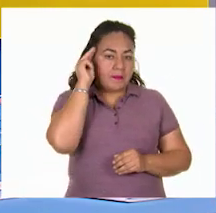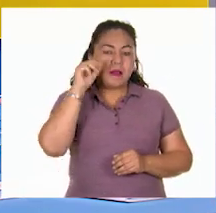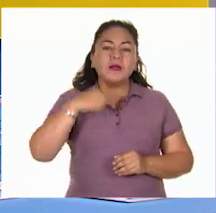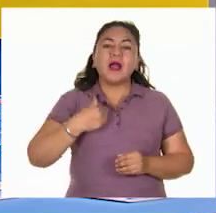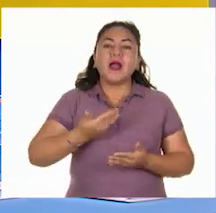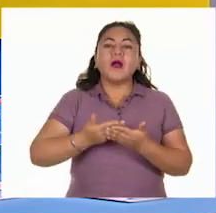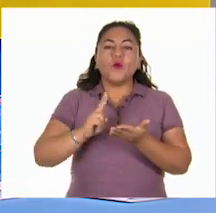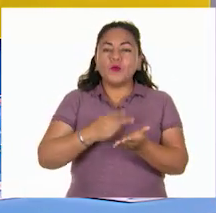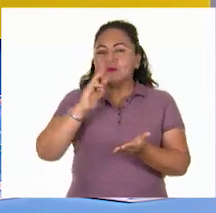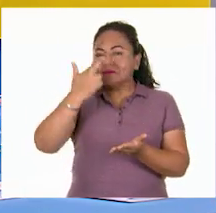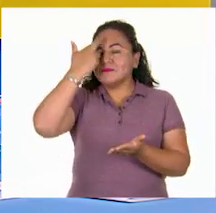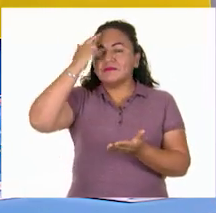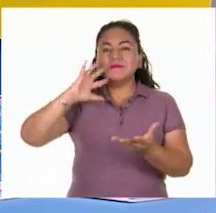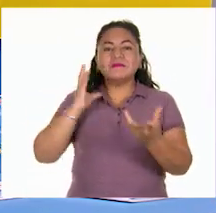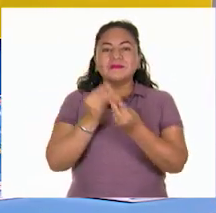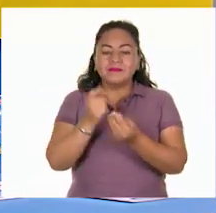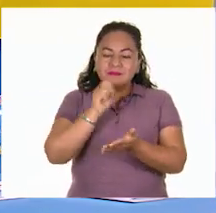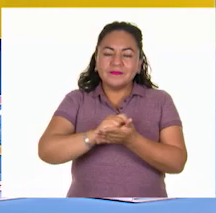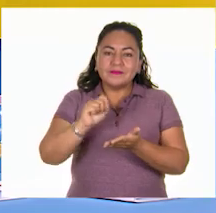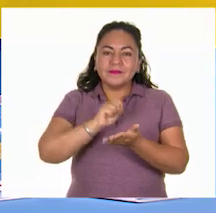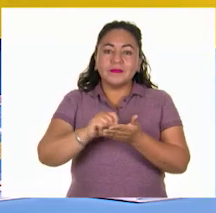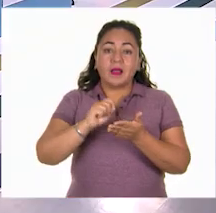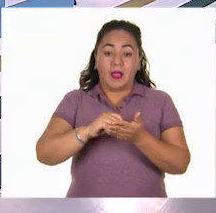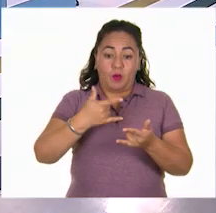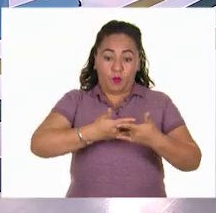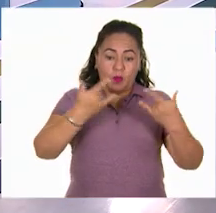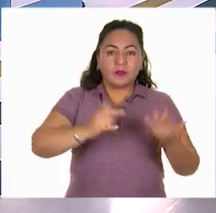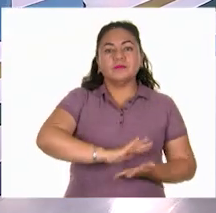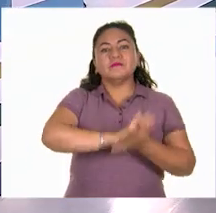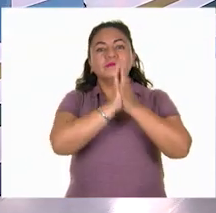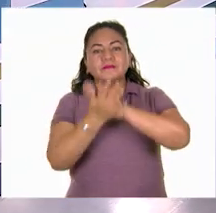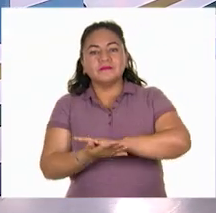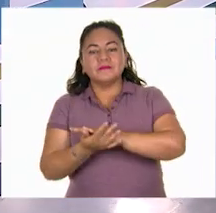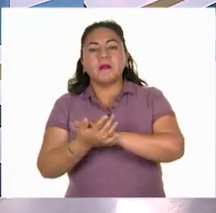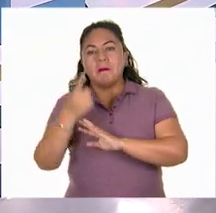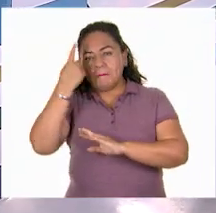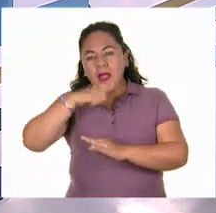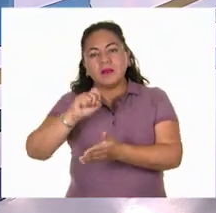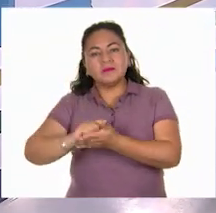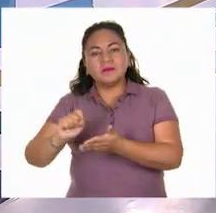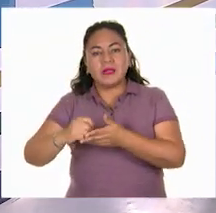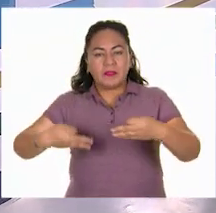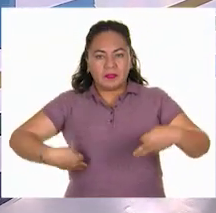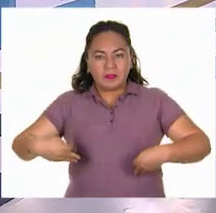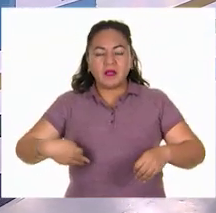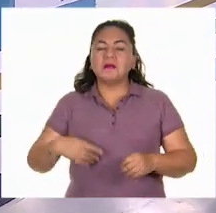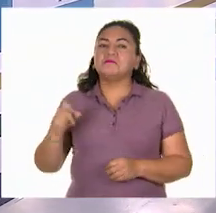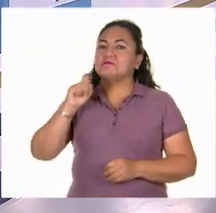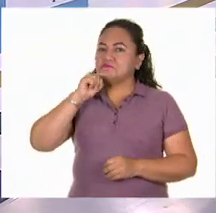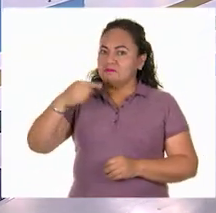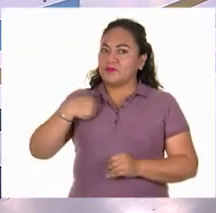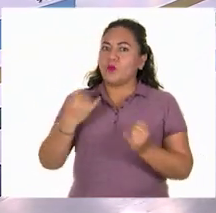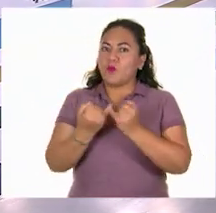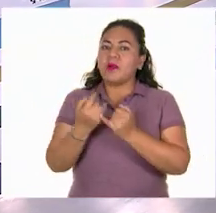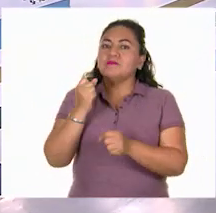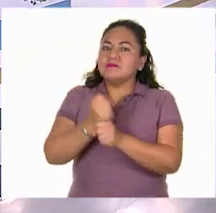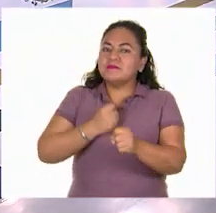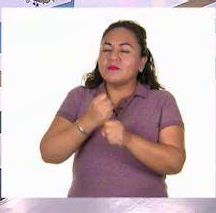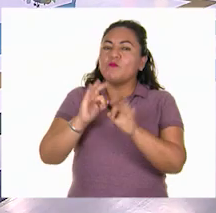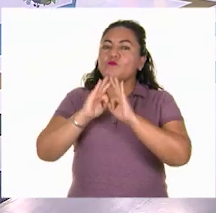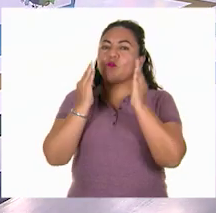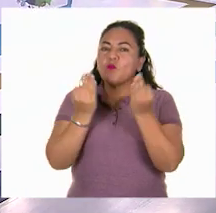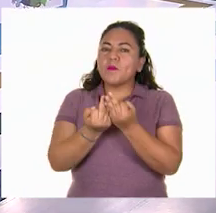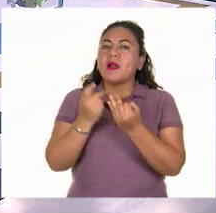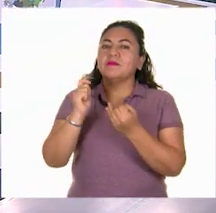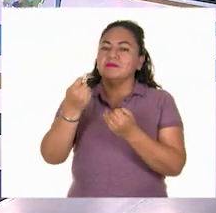que hicimos del cuento a obra teatral. Para mí también, Gaby. Las prácticas sociales del lenguaje que hemos venido trabajando a lo